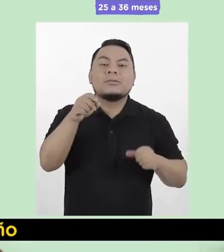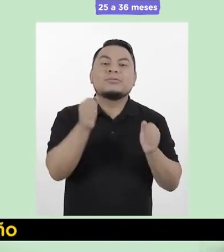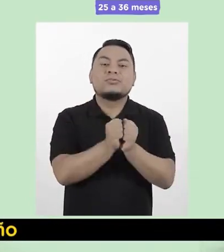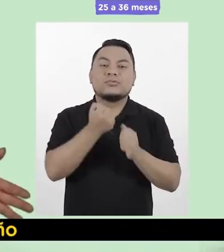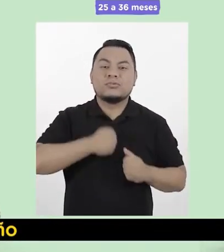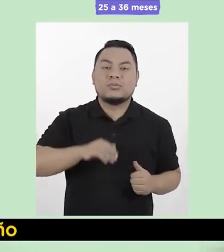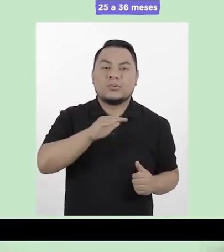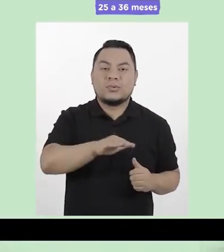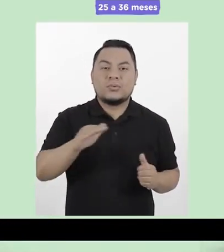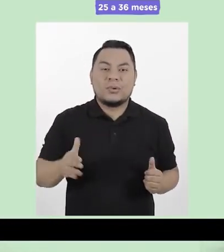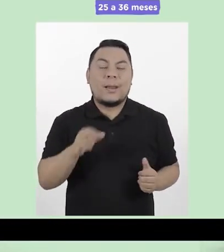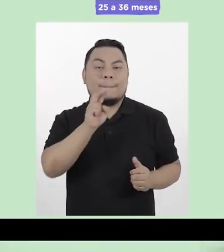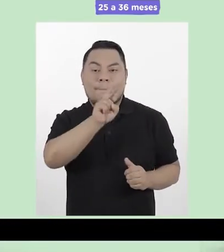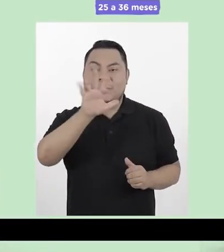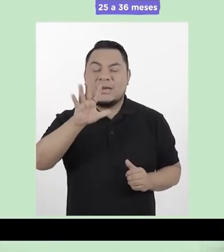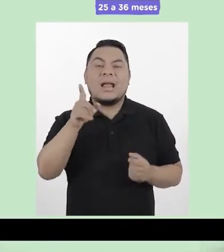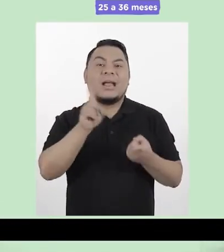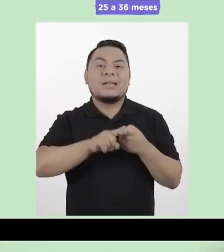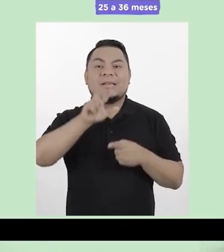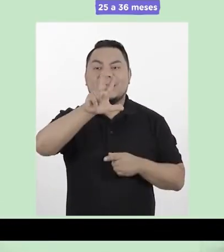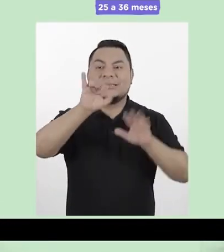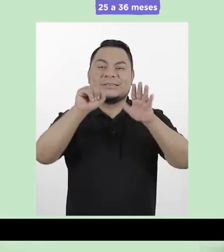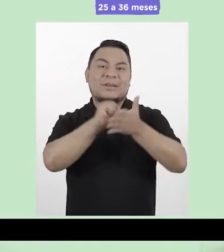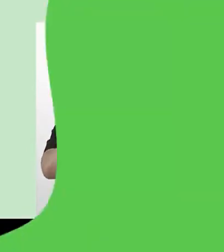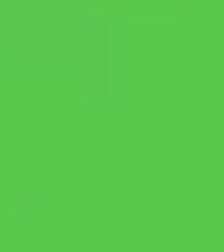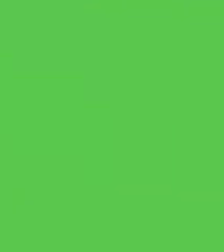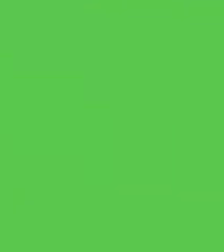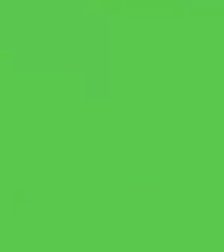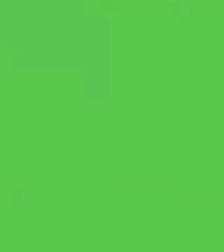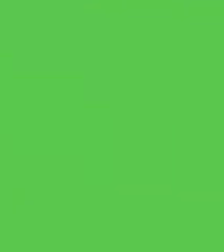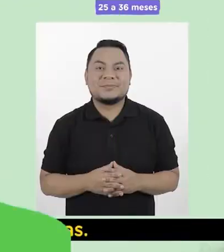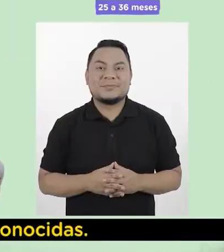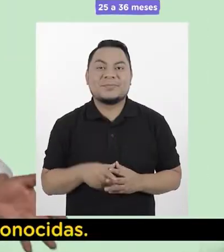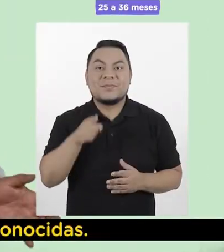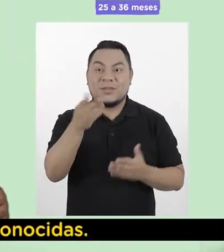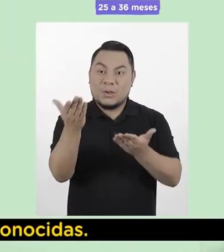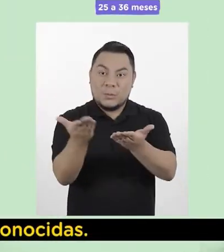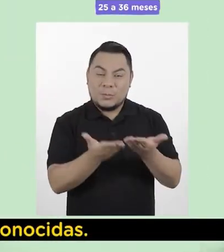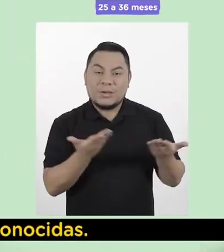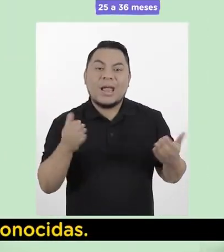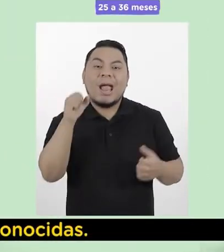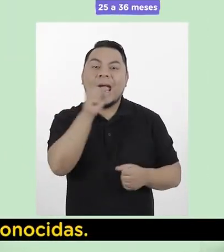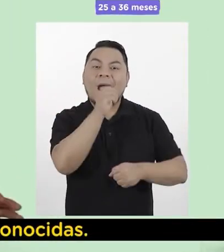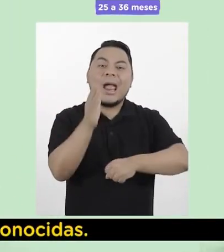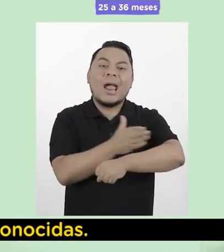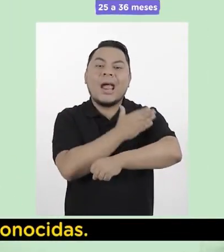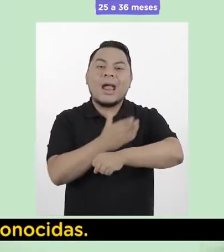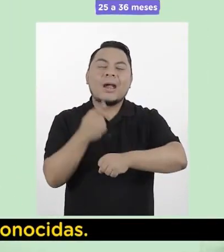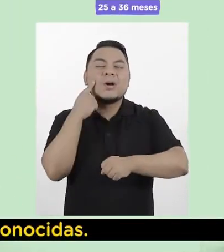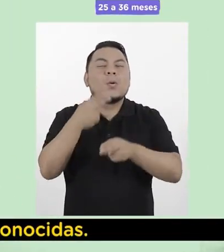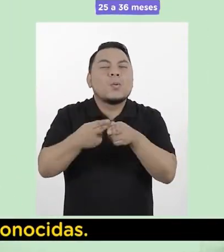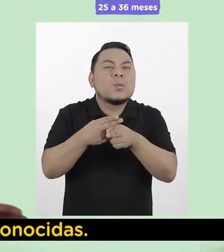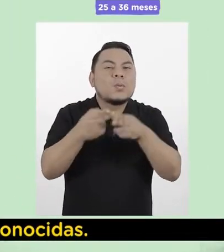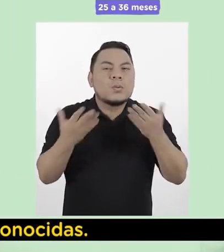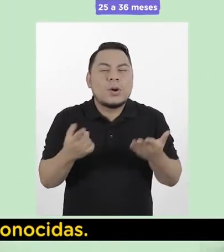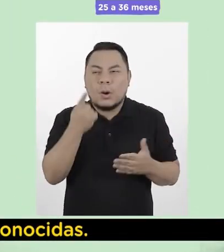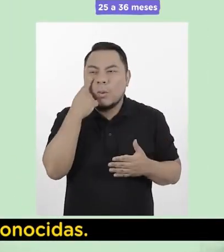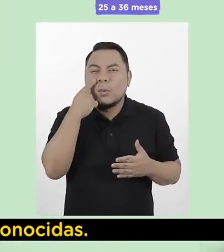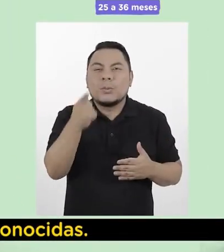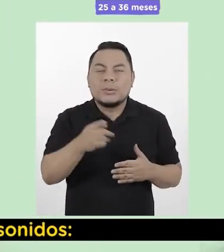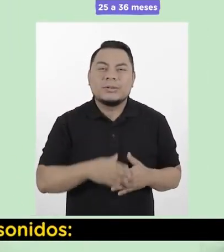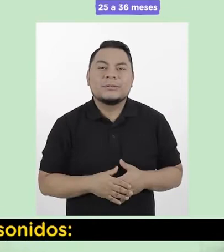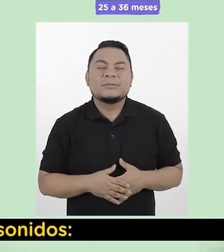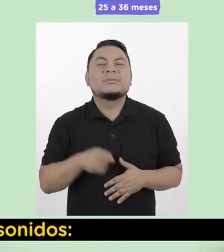con tu niña o niño de 25 a 36 meses. Invítenlo a cantar melodías cortas y